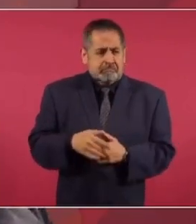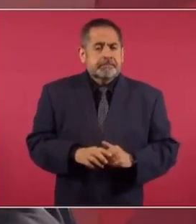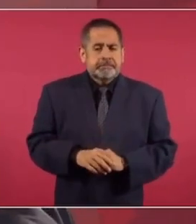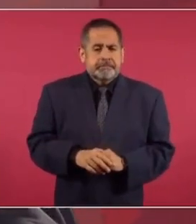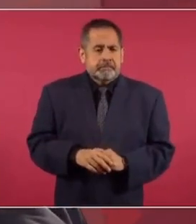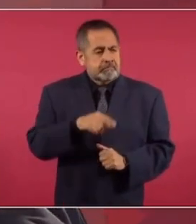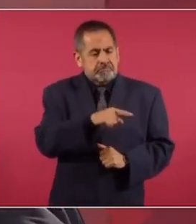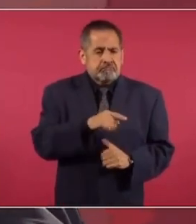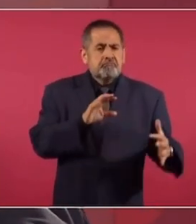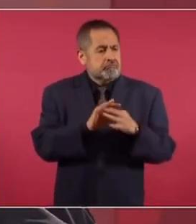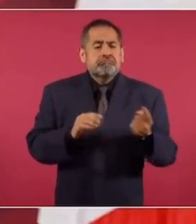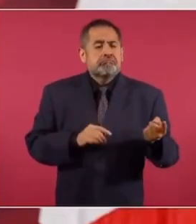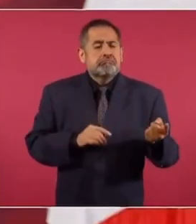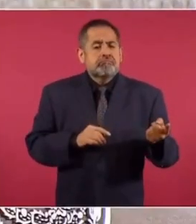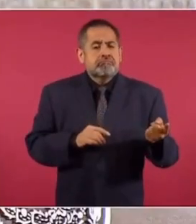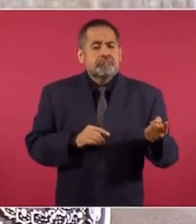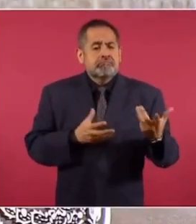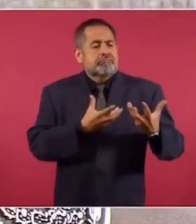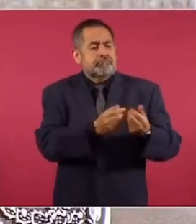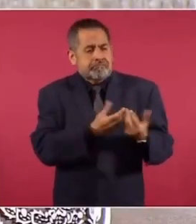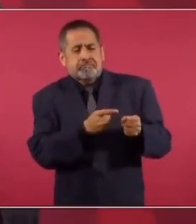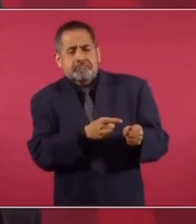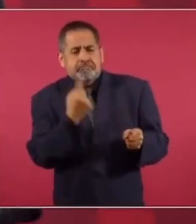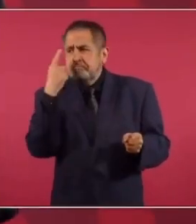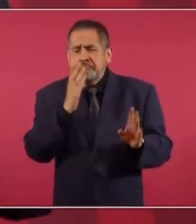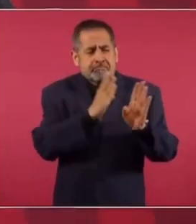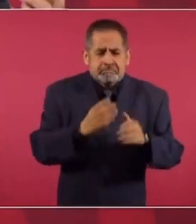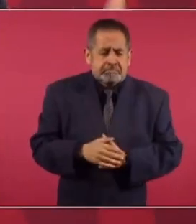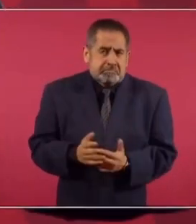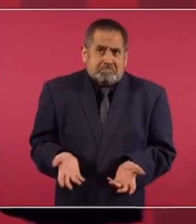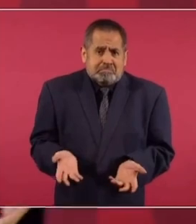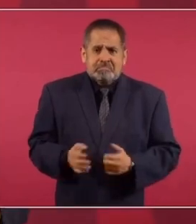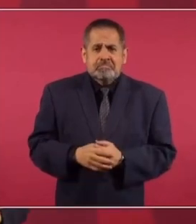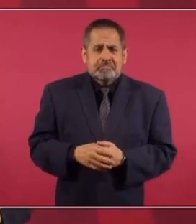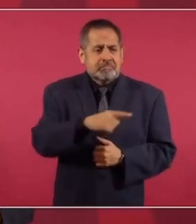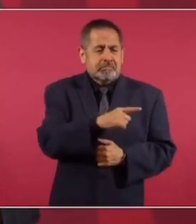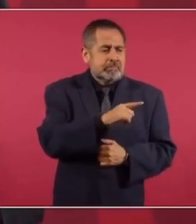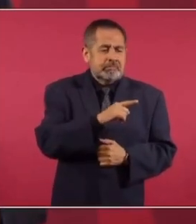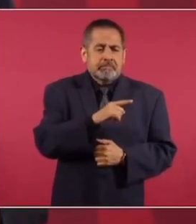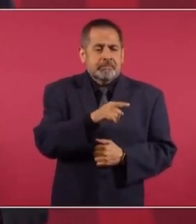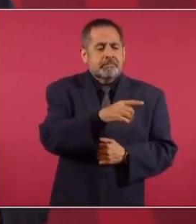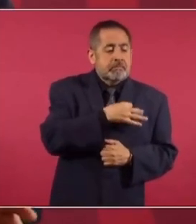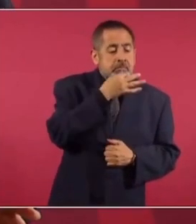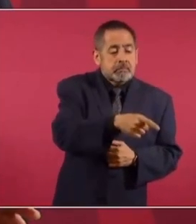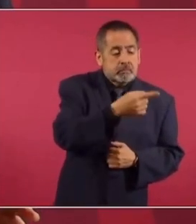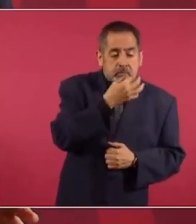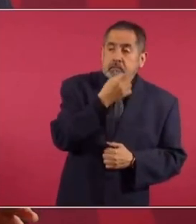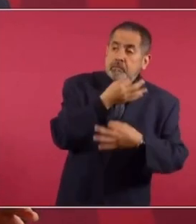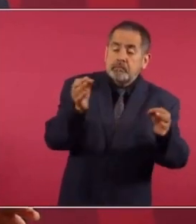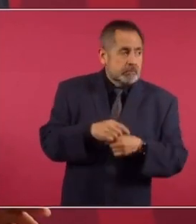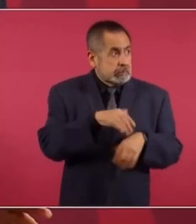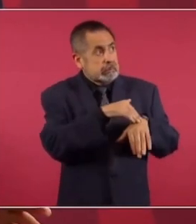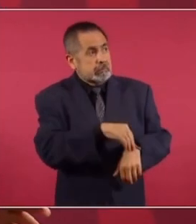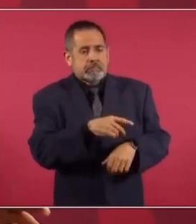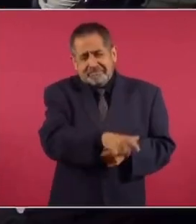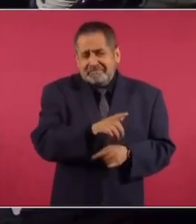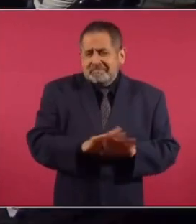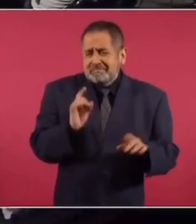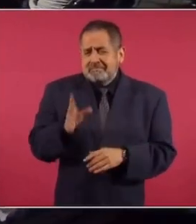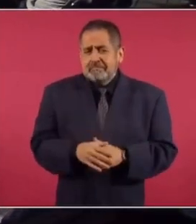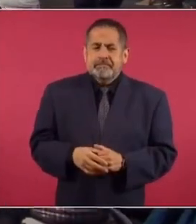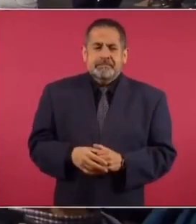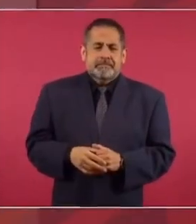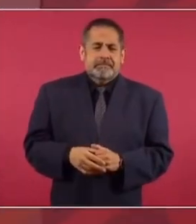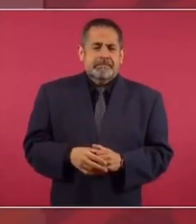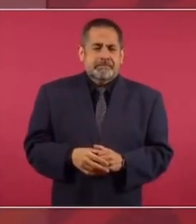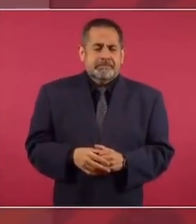es simpatizante del movimiento de derecha o conservador. Lo más que llega es a ser un vocero del conservadurismo que está en contra de nosotros. O